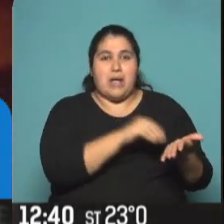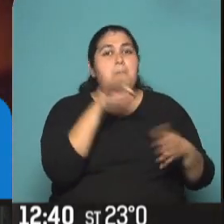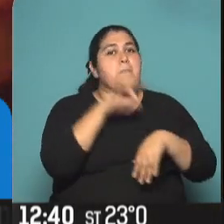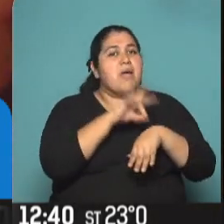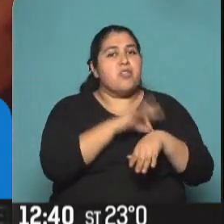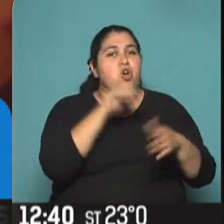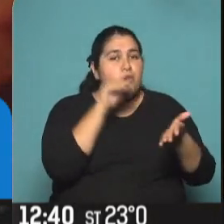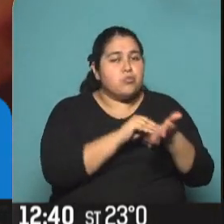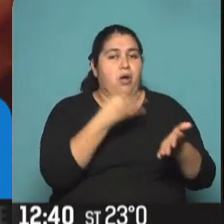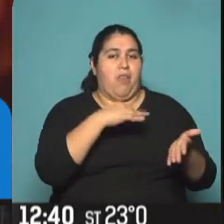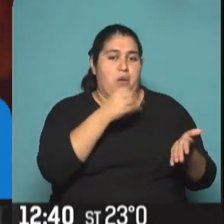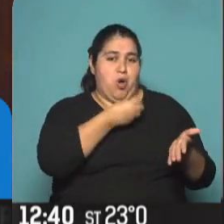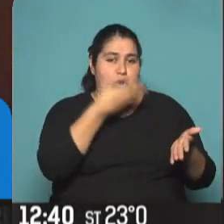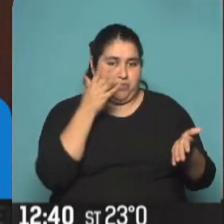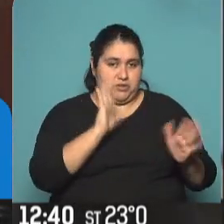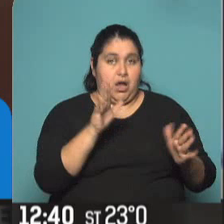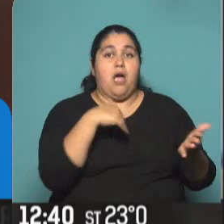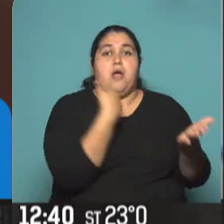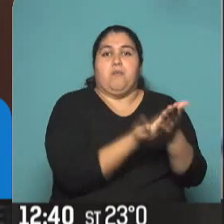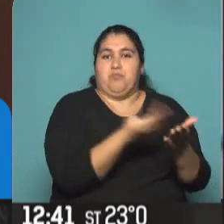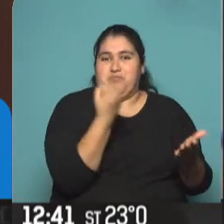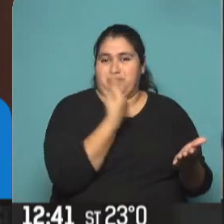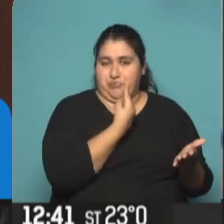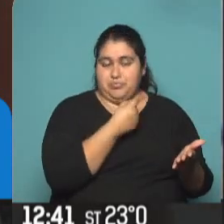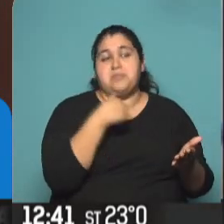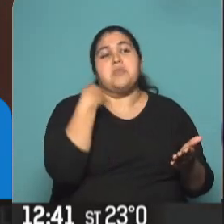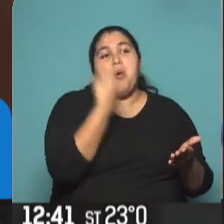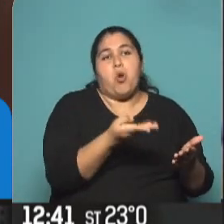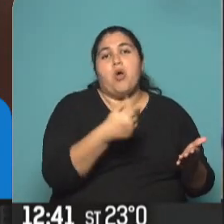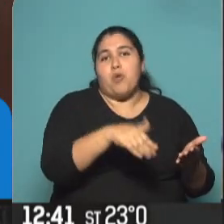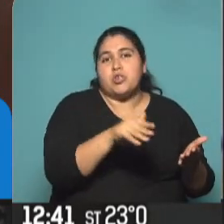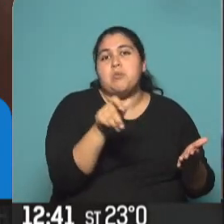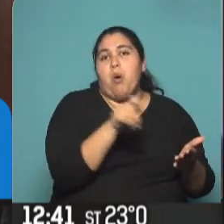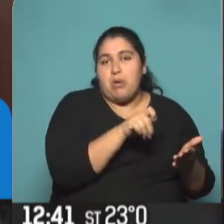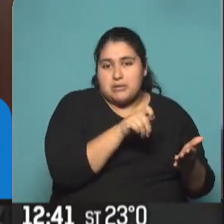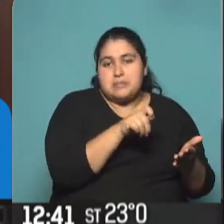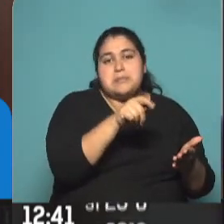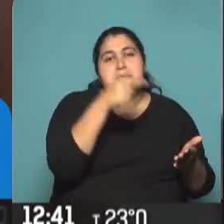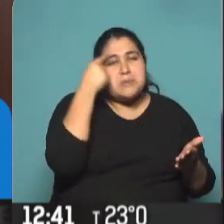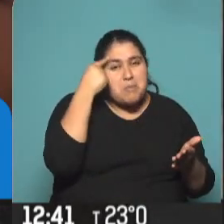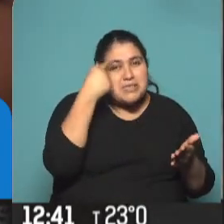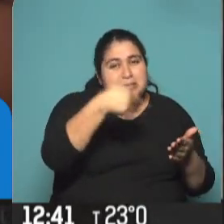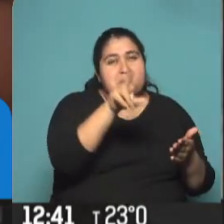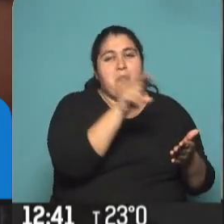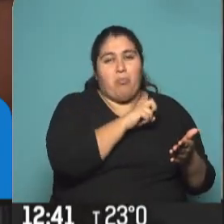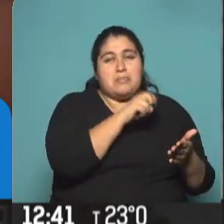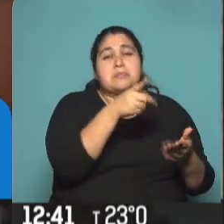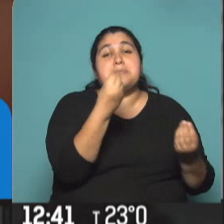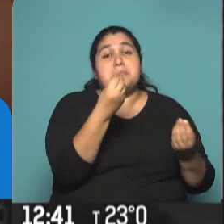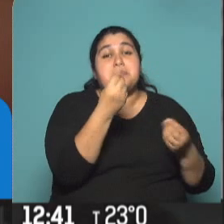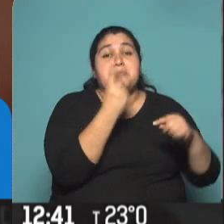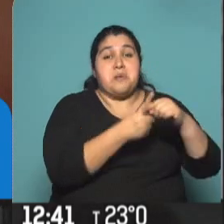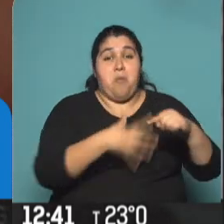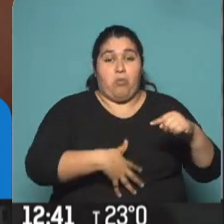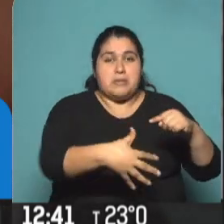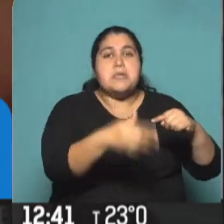y no lo volveré a presentar automáticamente al mes siguiente va a saltar me empezando a cobrar lo que es la asignación por